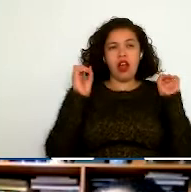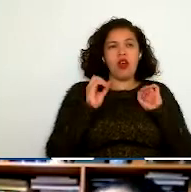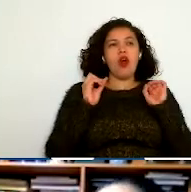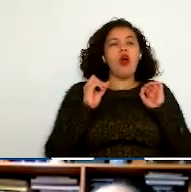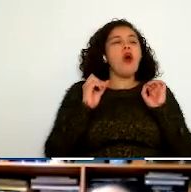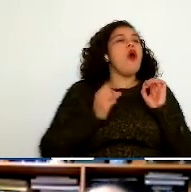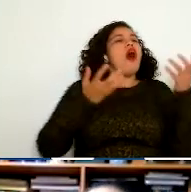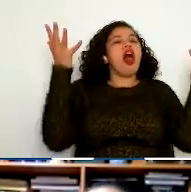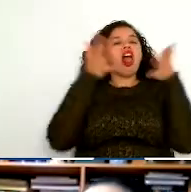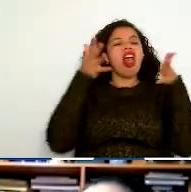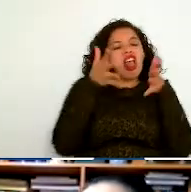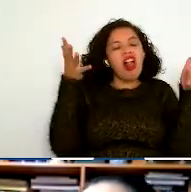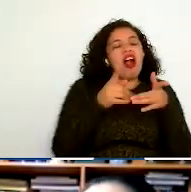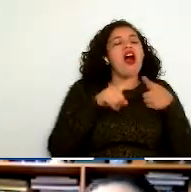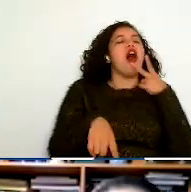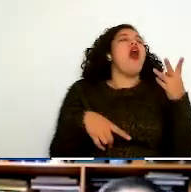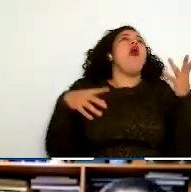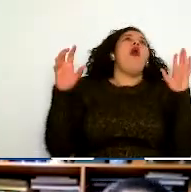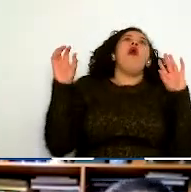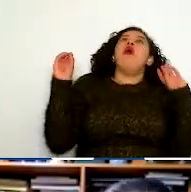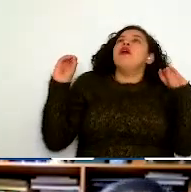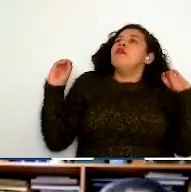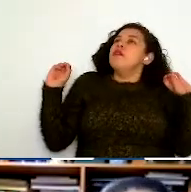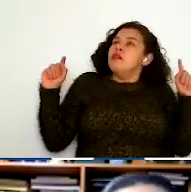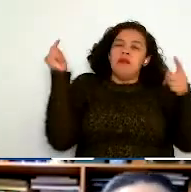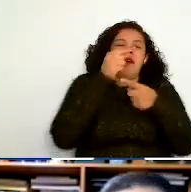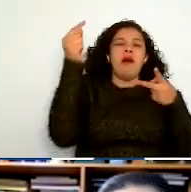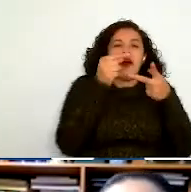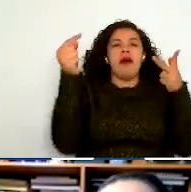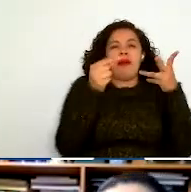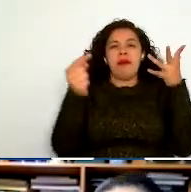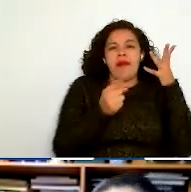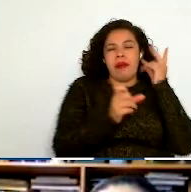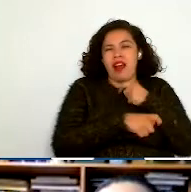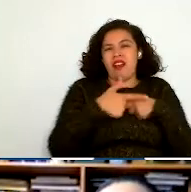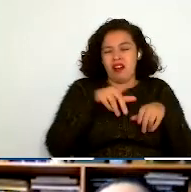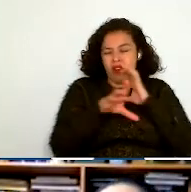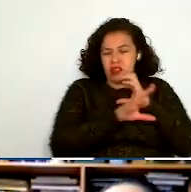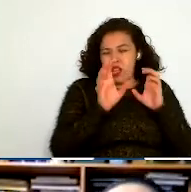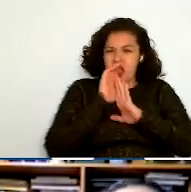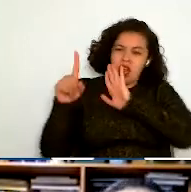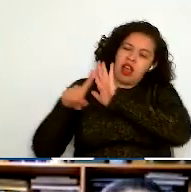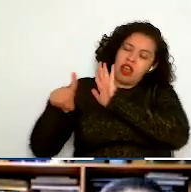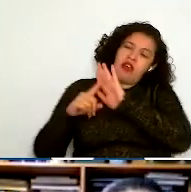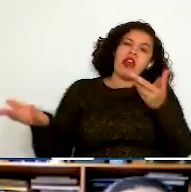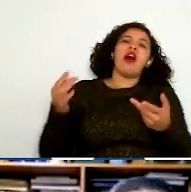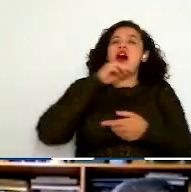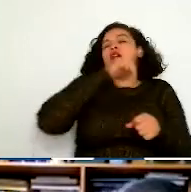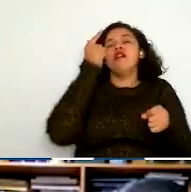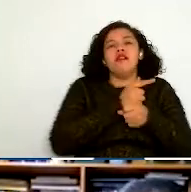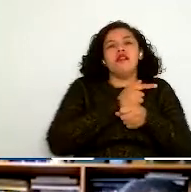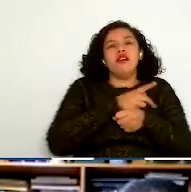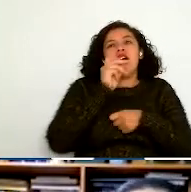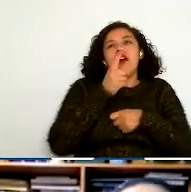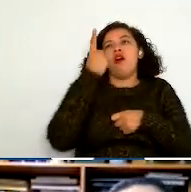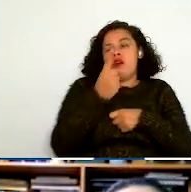está regañando, o no, o sea, va teniendo como actitudes no positivas. Y entonces uno lo identifica a quién, y no